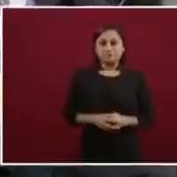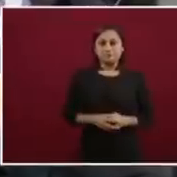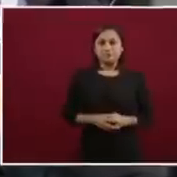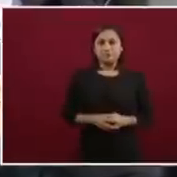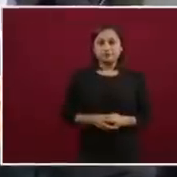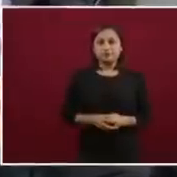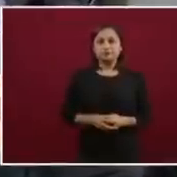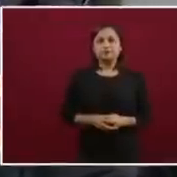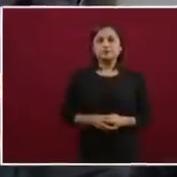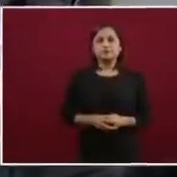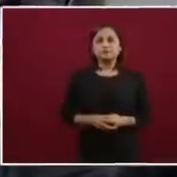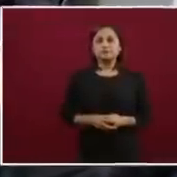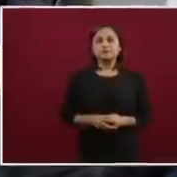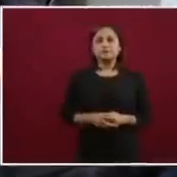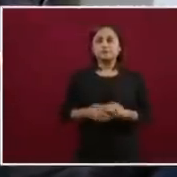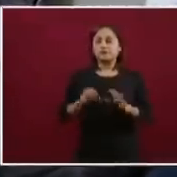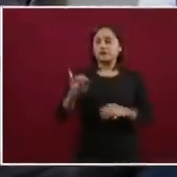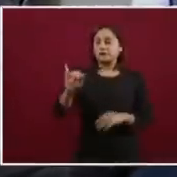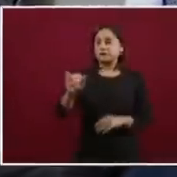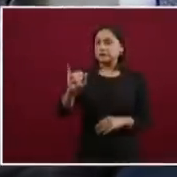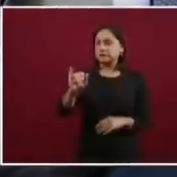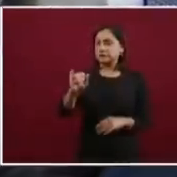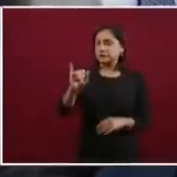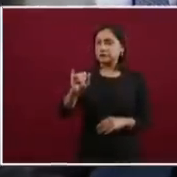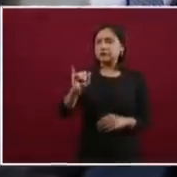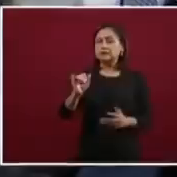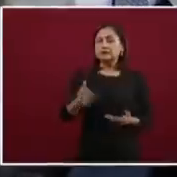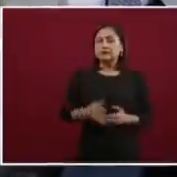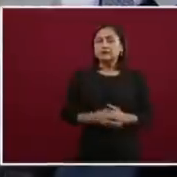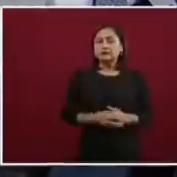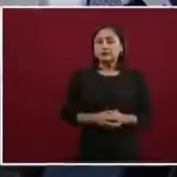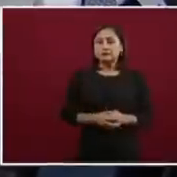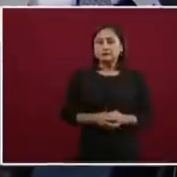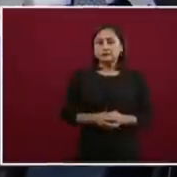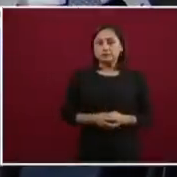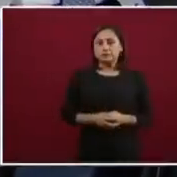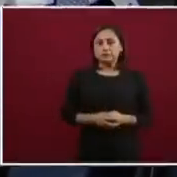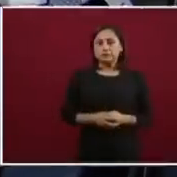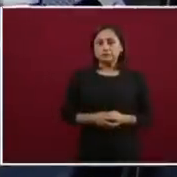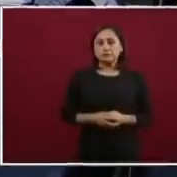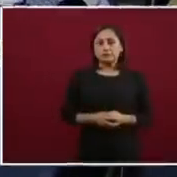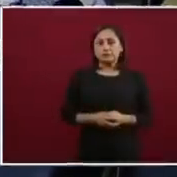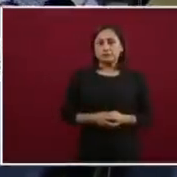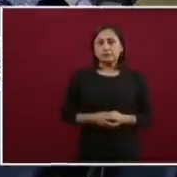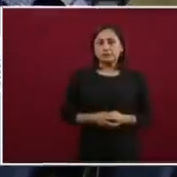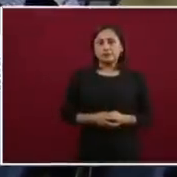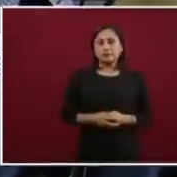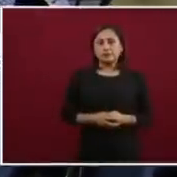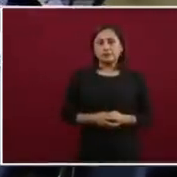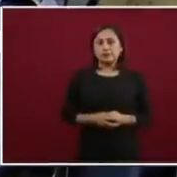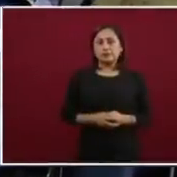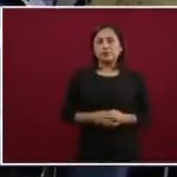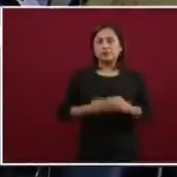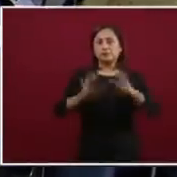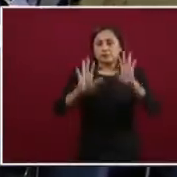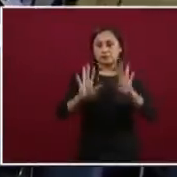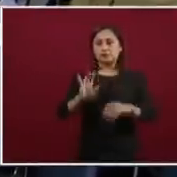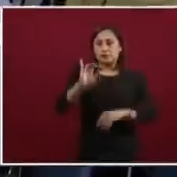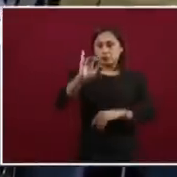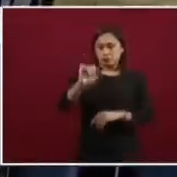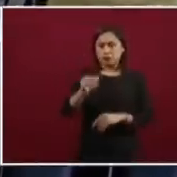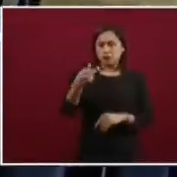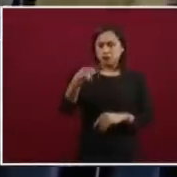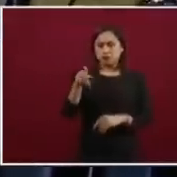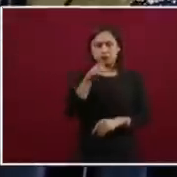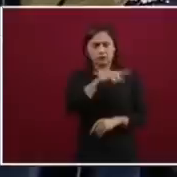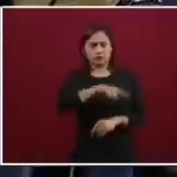la mano sí sí sí sí sí este este pero tiene su derecho a